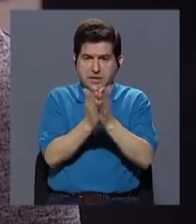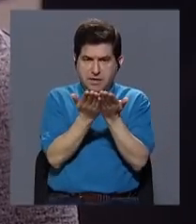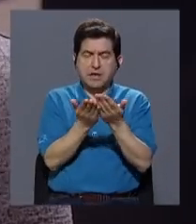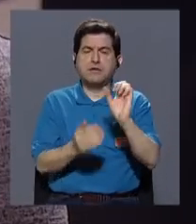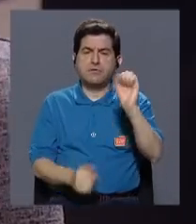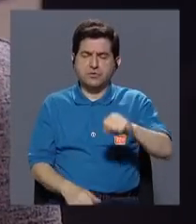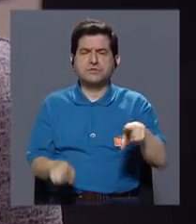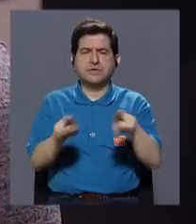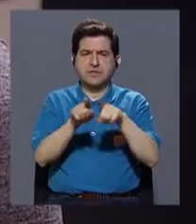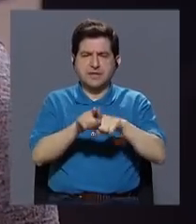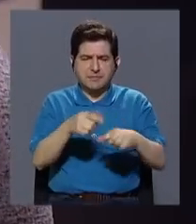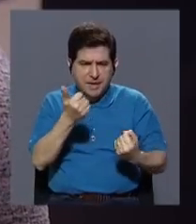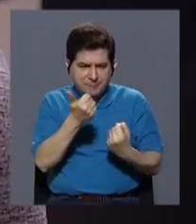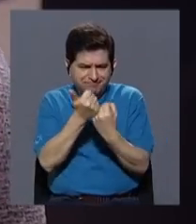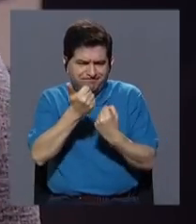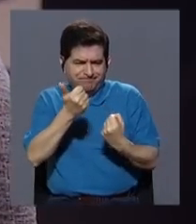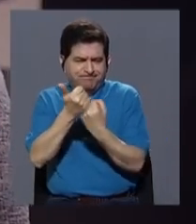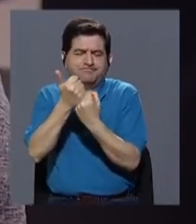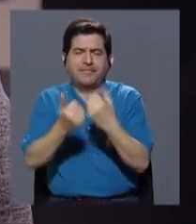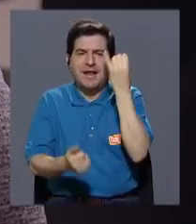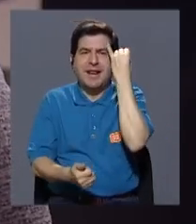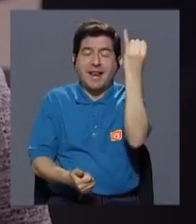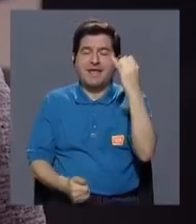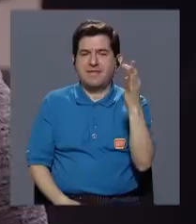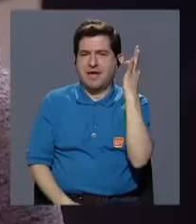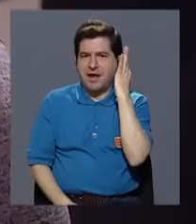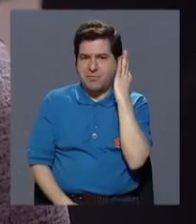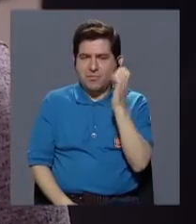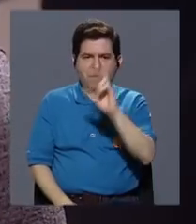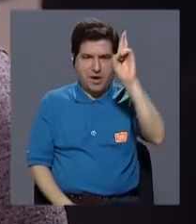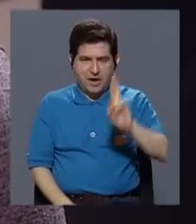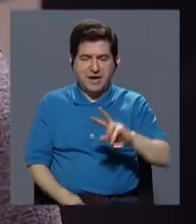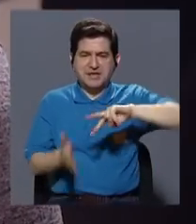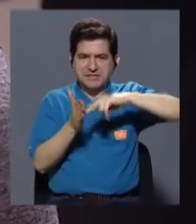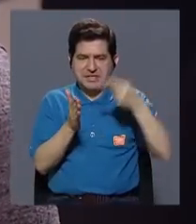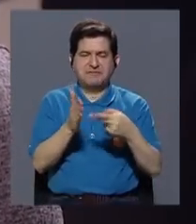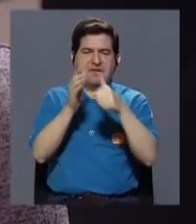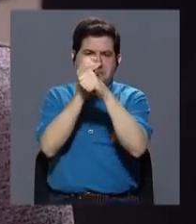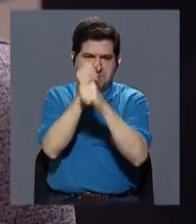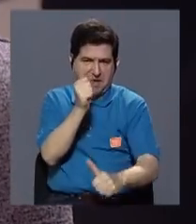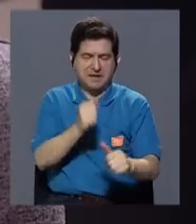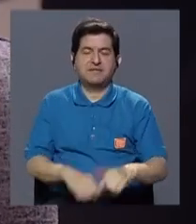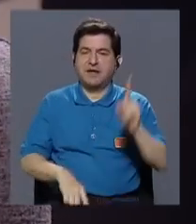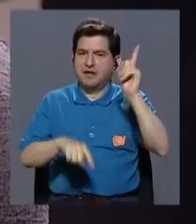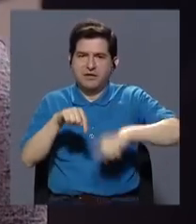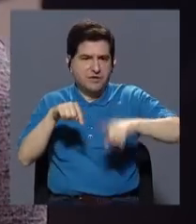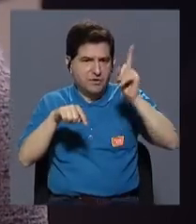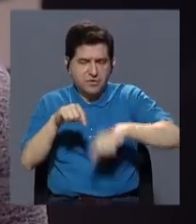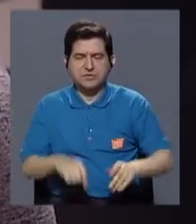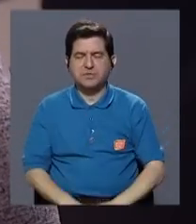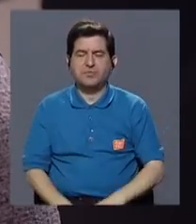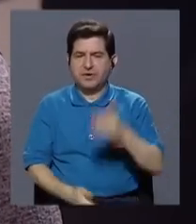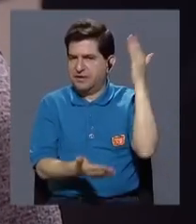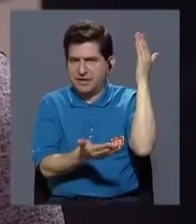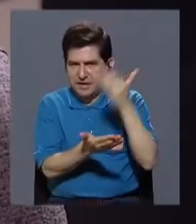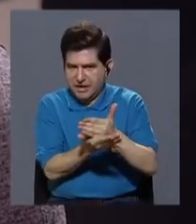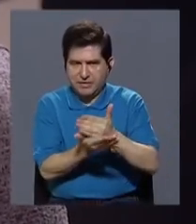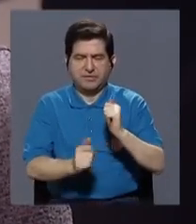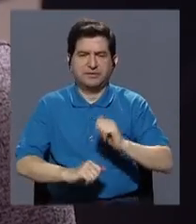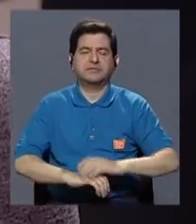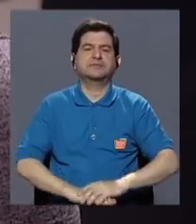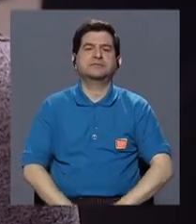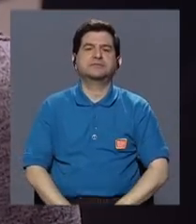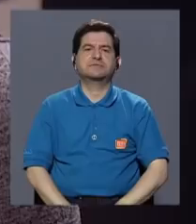importante al libro y también refuerza la premisa de que tenemos en costa rica es una o sea no puede ser posible que no paremos